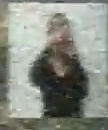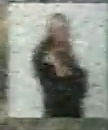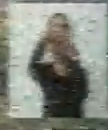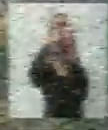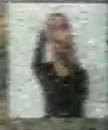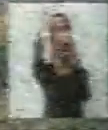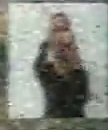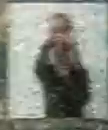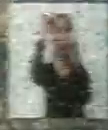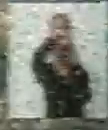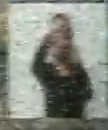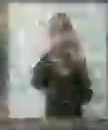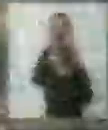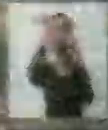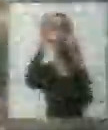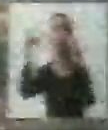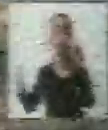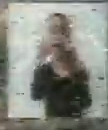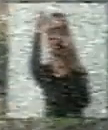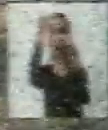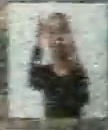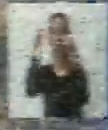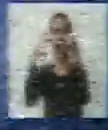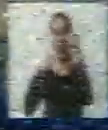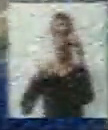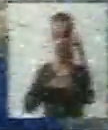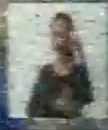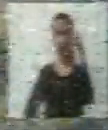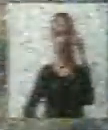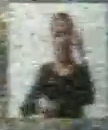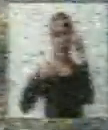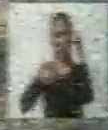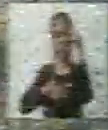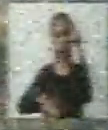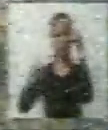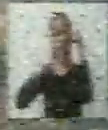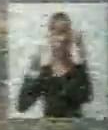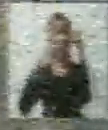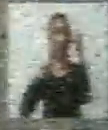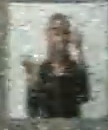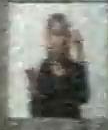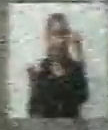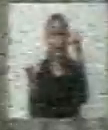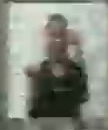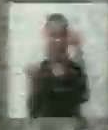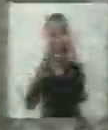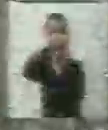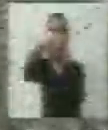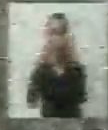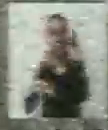la piel. Sí, en la cabeza completita, según el médico policía, bueno,